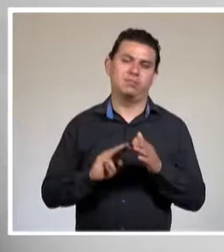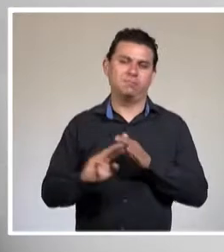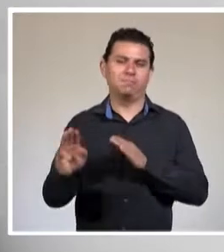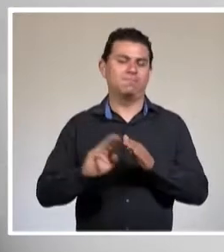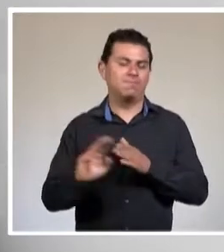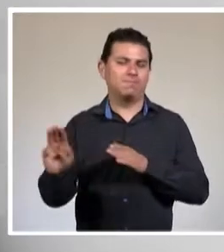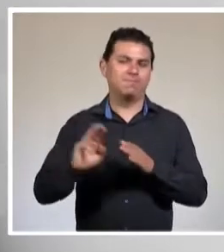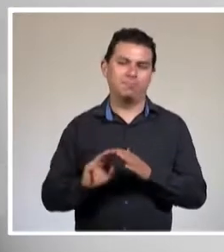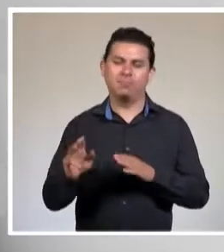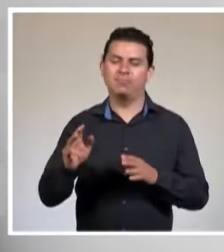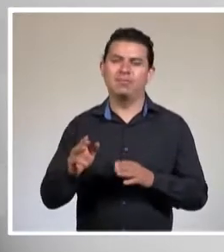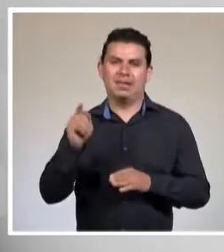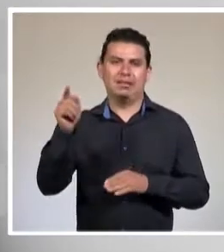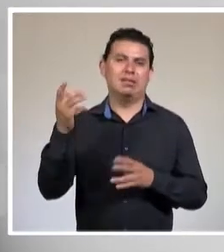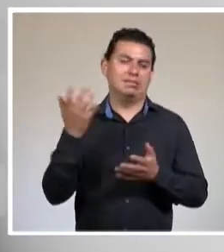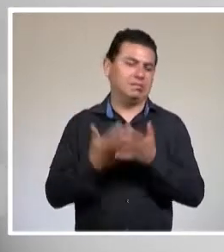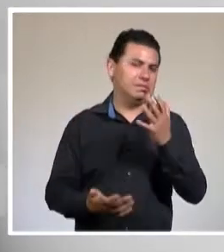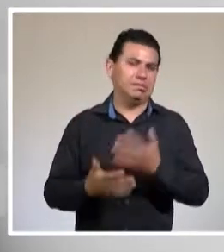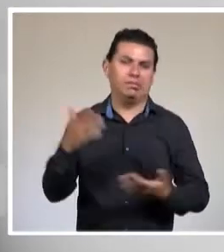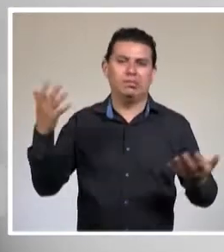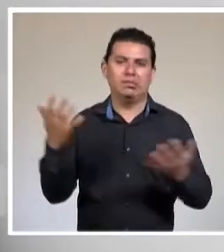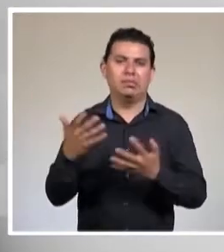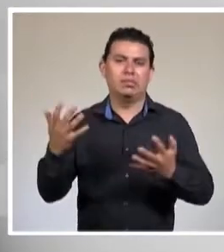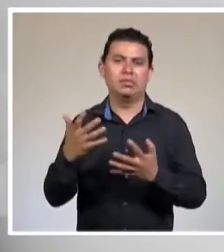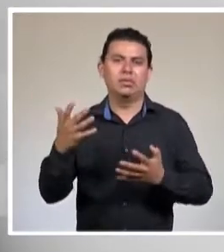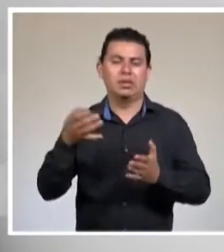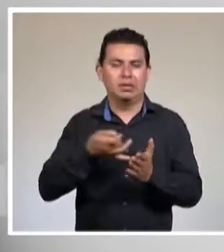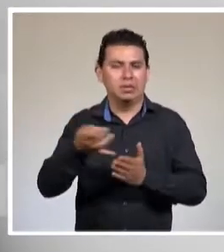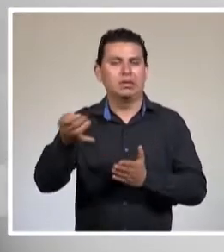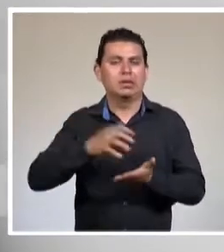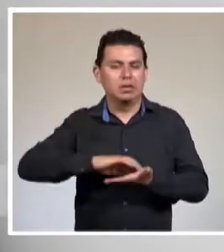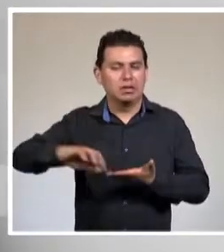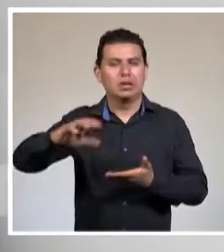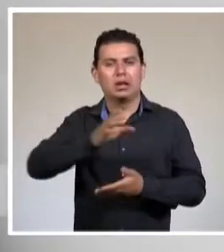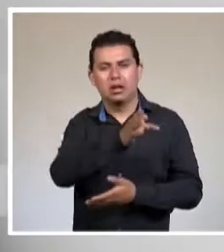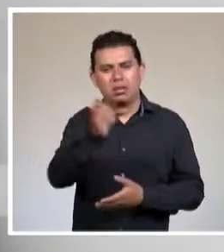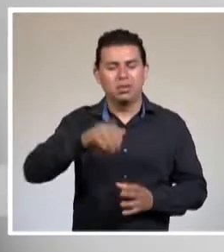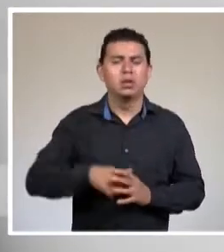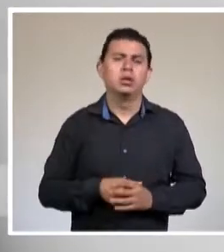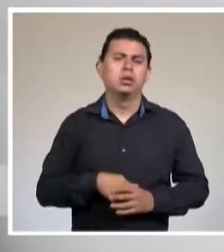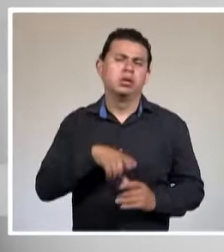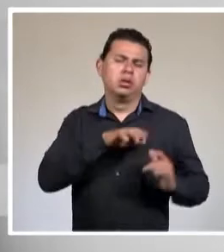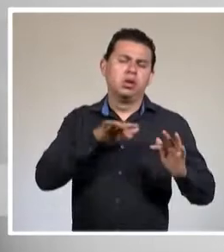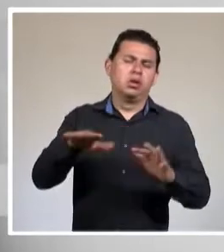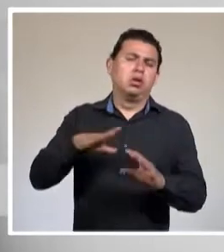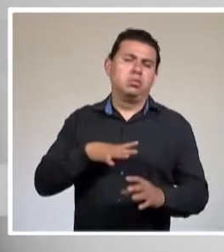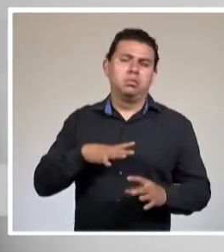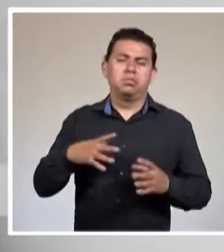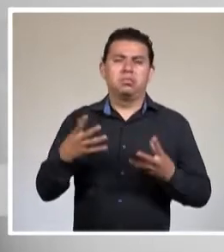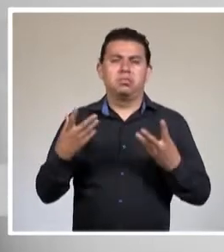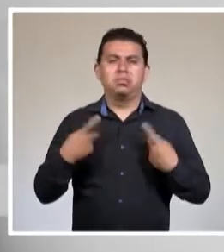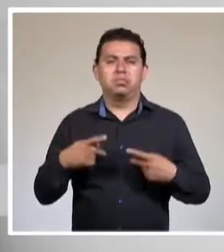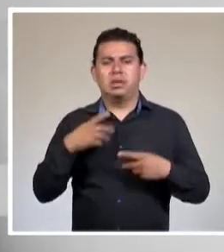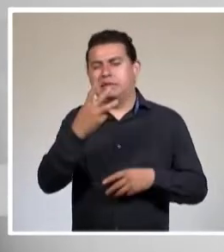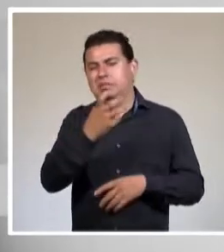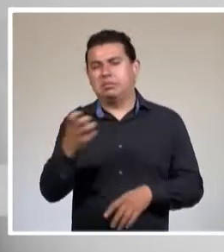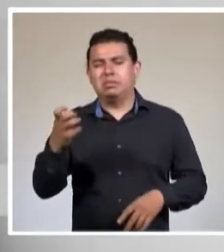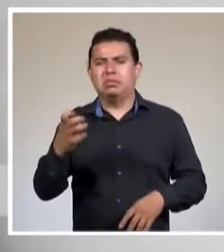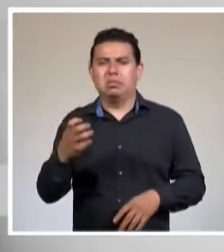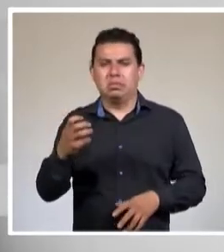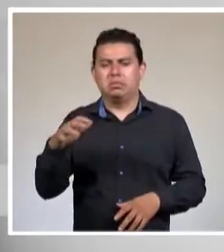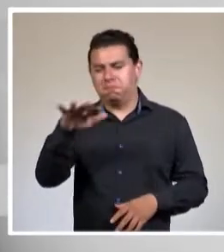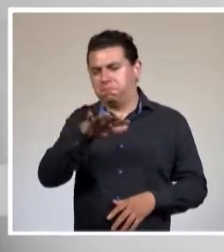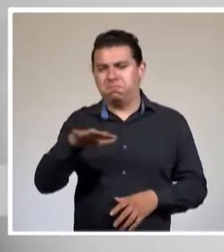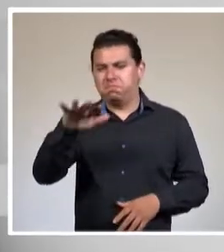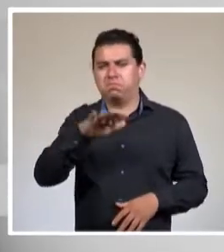y dedicada principalmente a la agricultura en ella habitan alrededor de 300 habitantes en